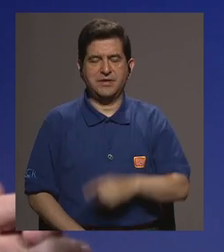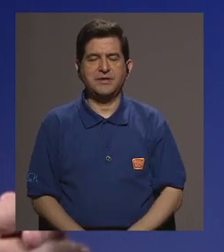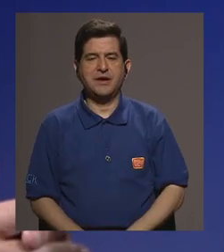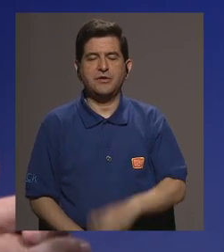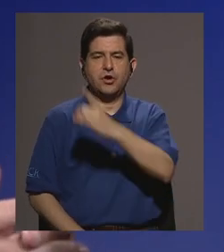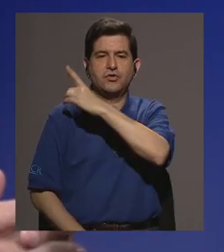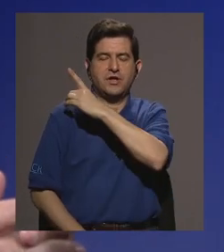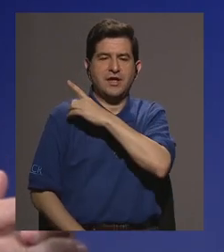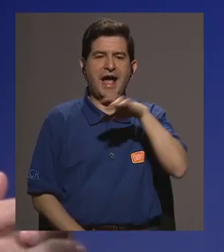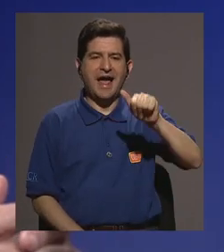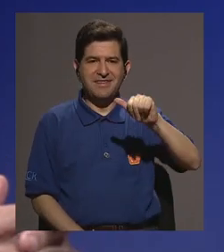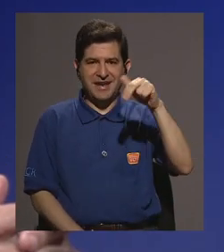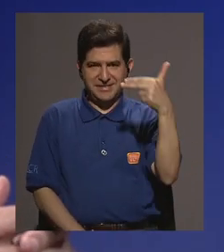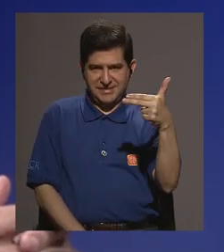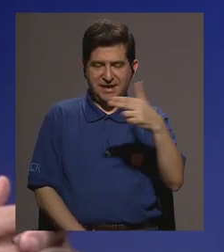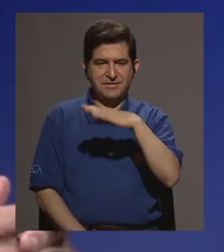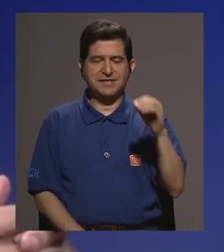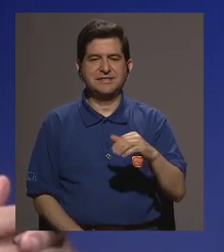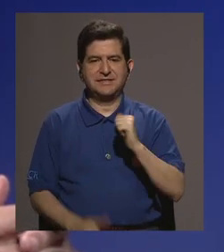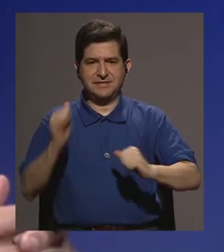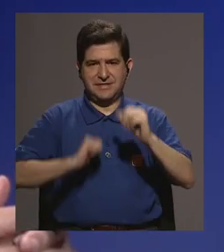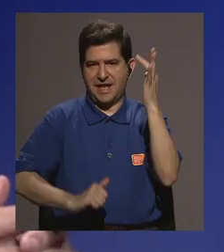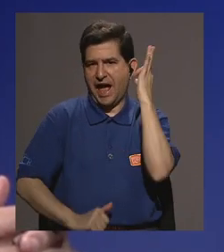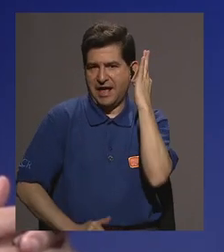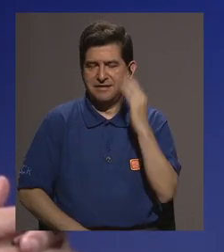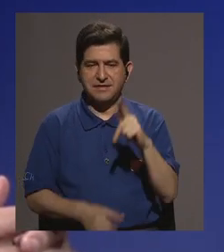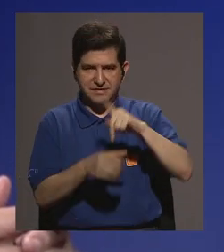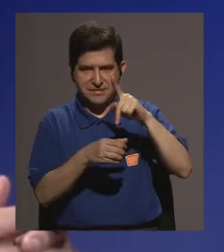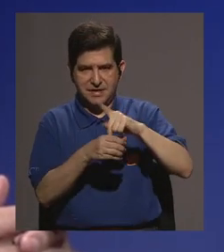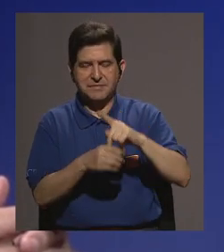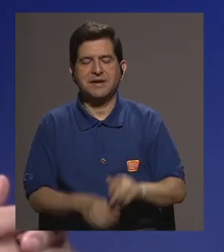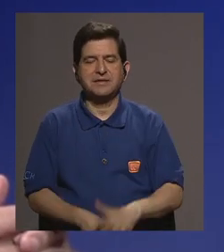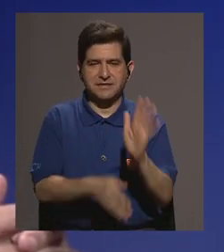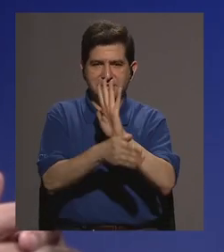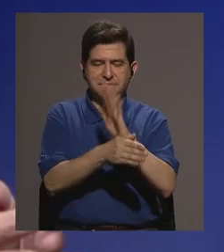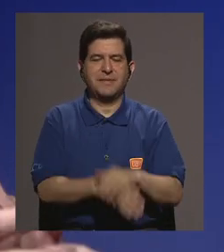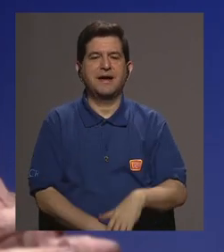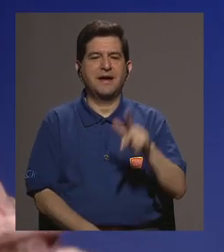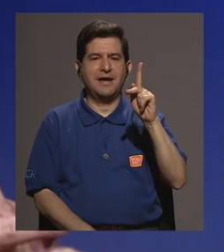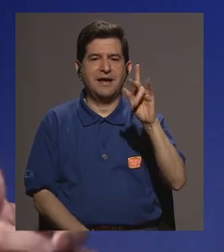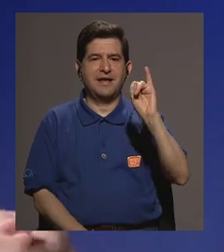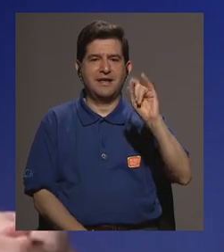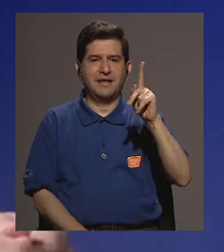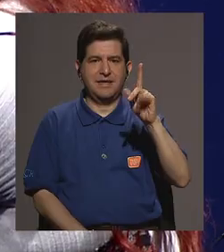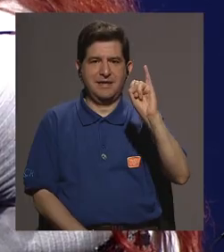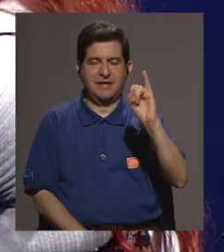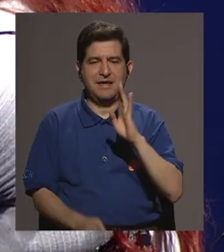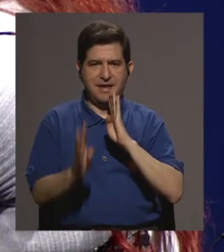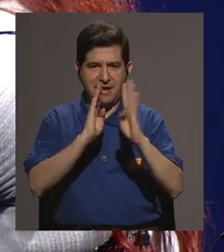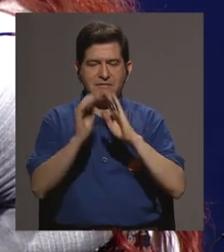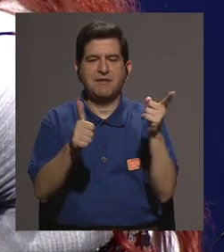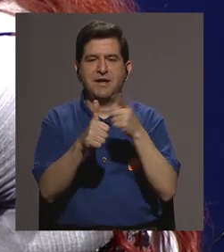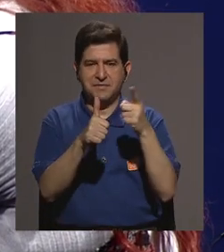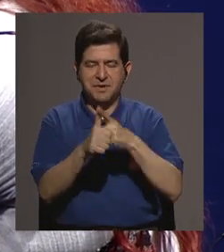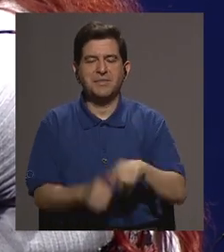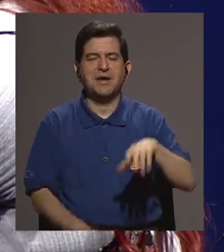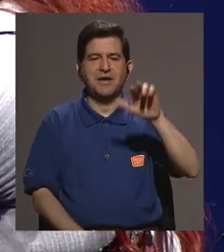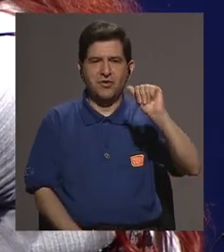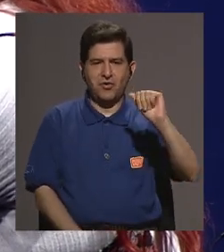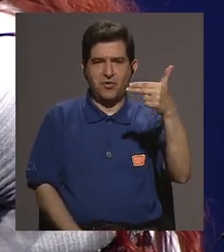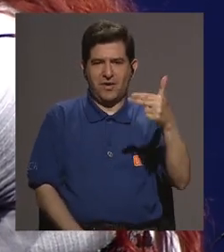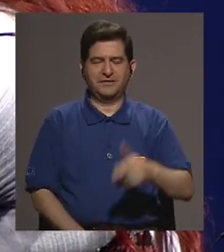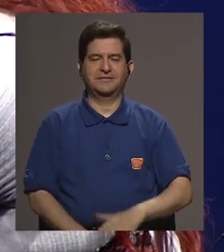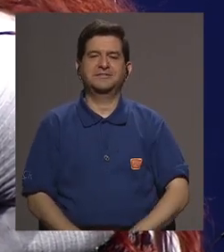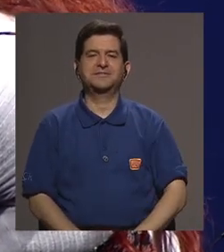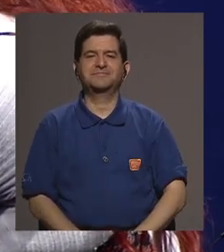acompañen el director andrés chaves y la actriz protagonista de este filme kick y vamos a conversar los primero